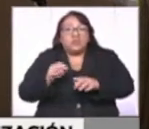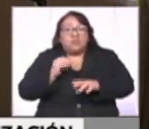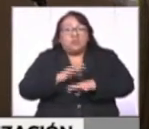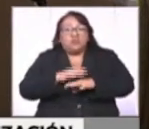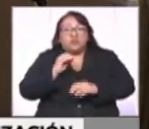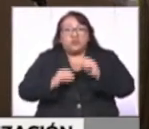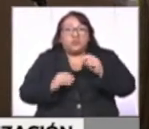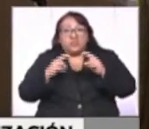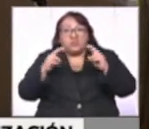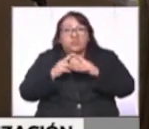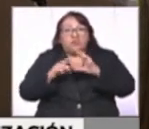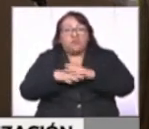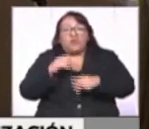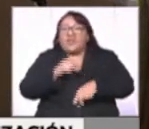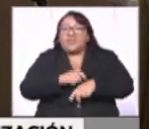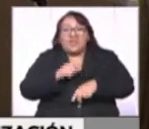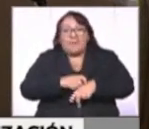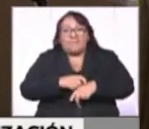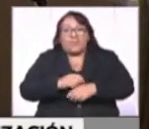que se encuentran fuera del plazo.